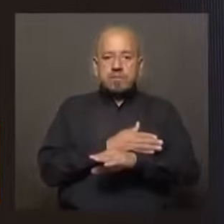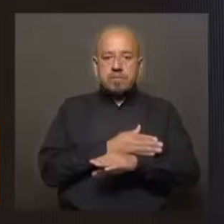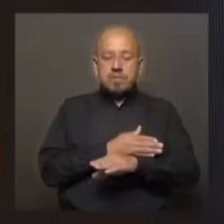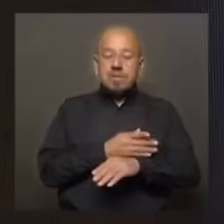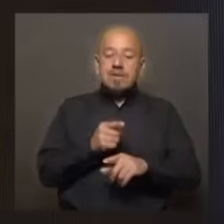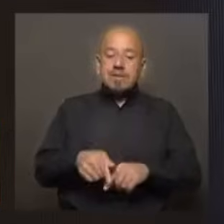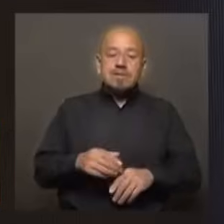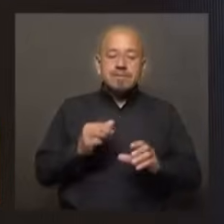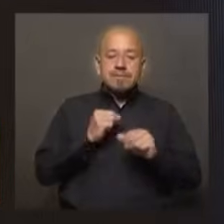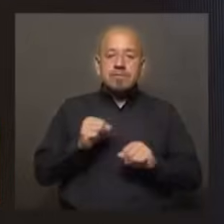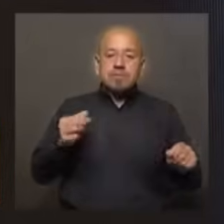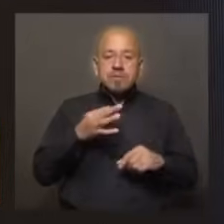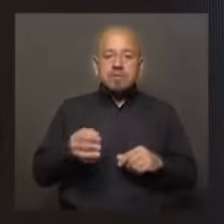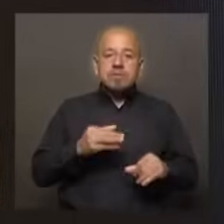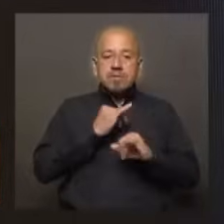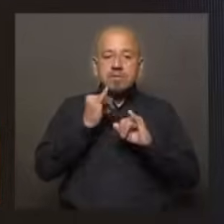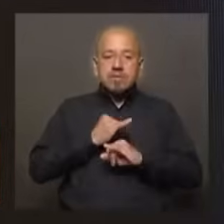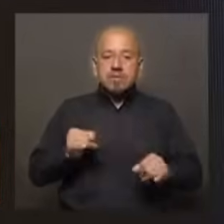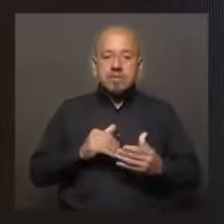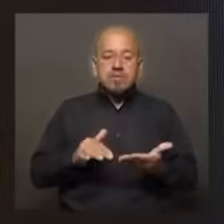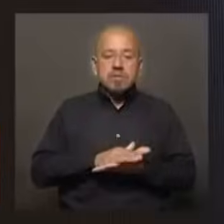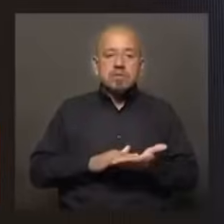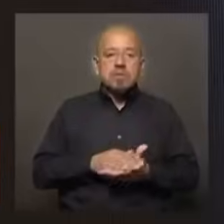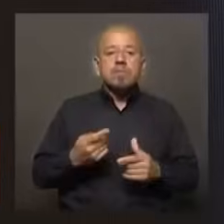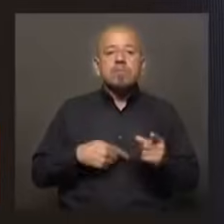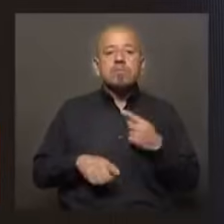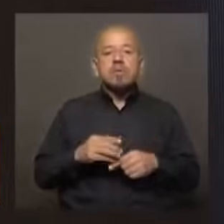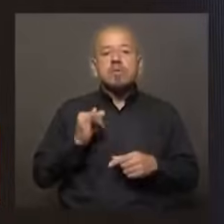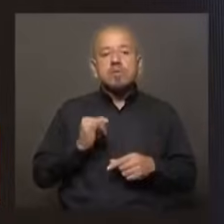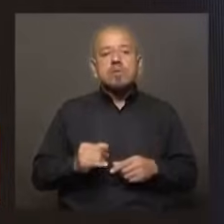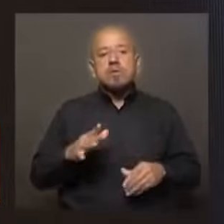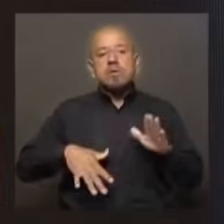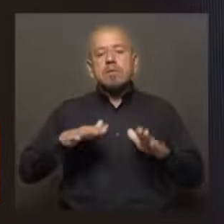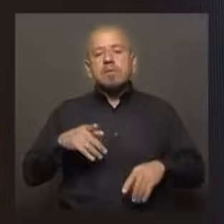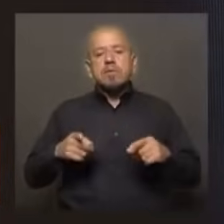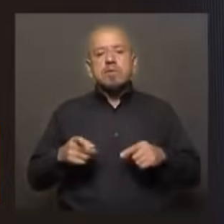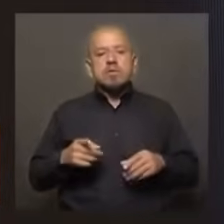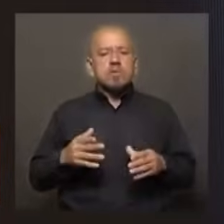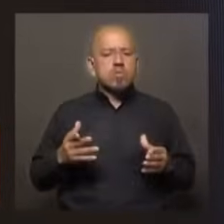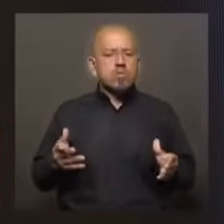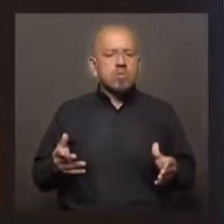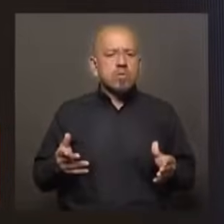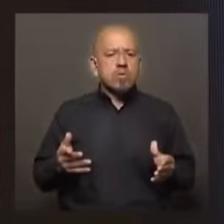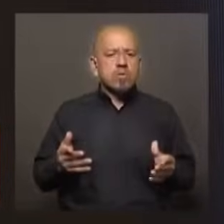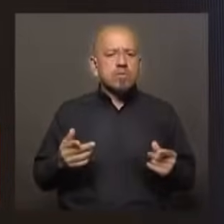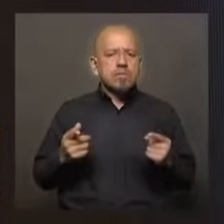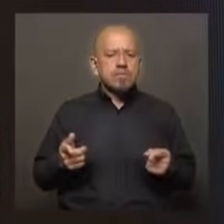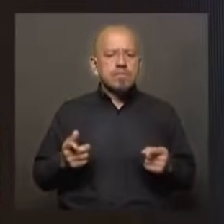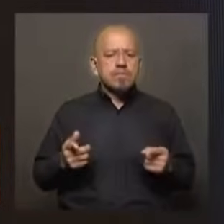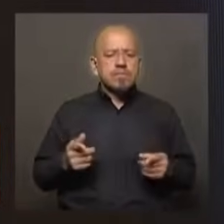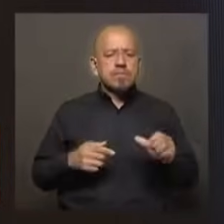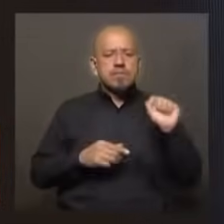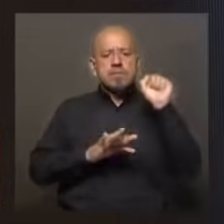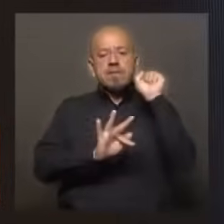Uh-huh. Y eso no significa que fueran más felices, para nada. Pero sí a veces tiene que ver con que el